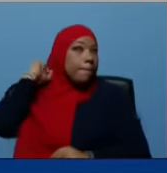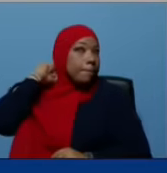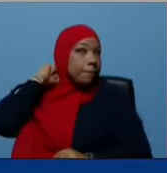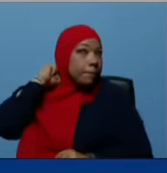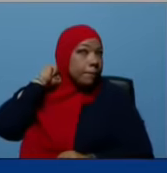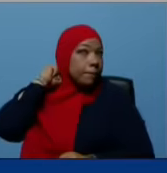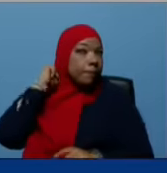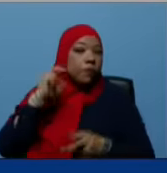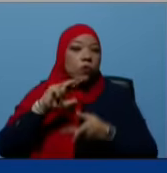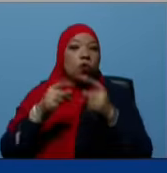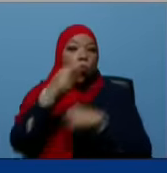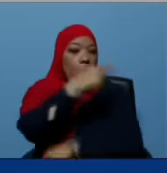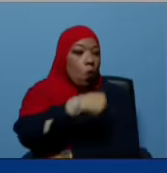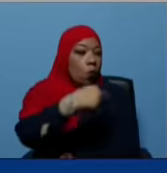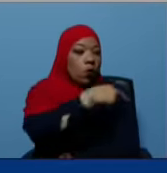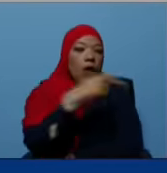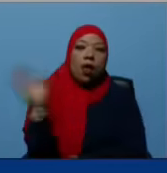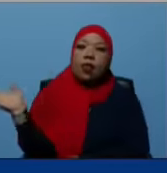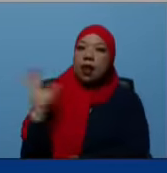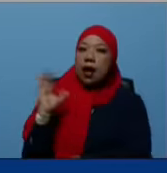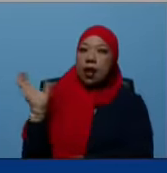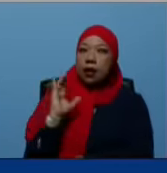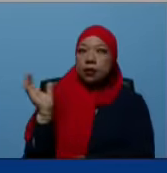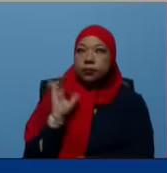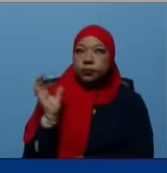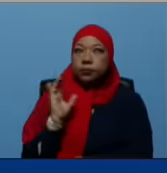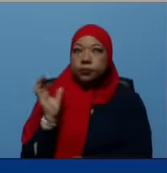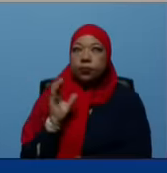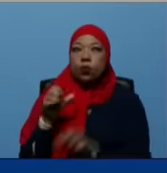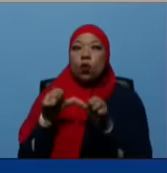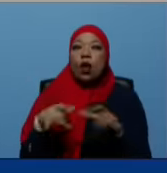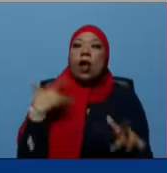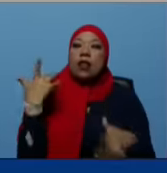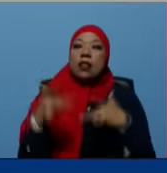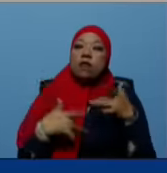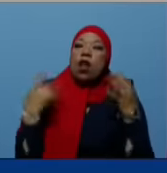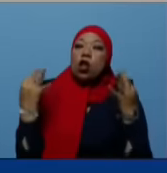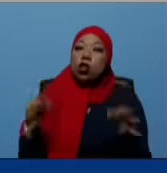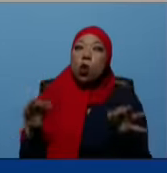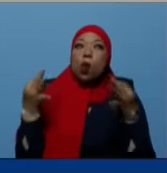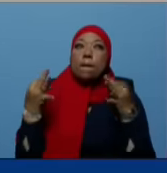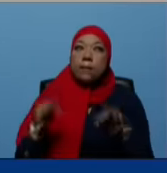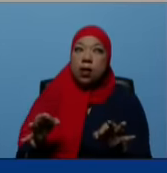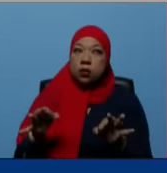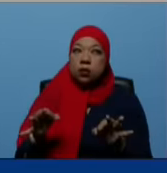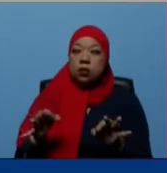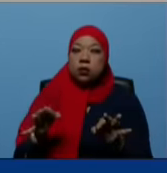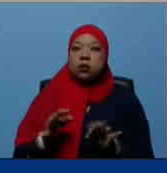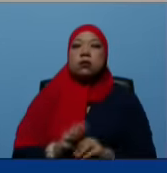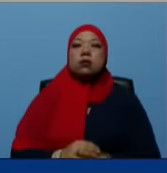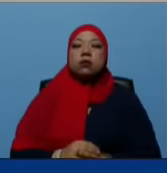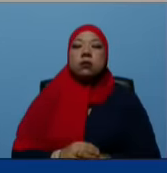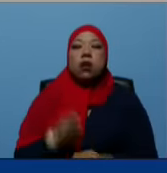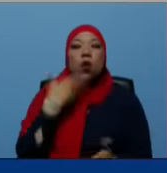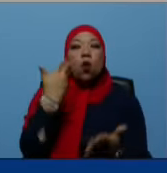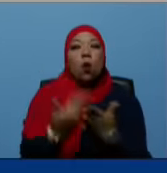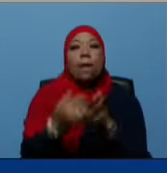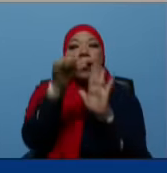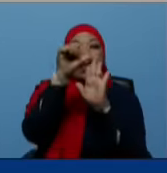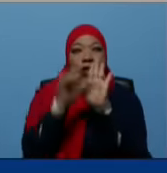uno de los hospitales de acá de la ciudad de Caracas. Siguieron con su actividad, con su plan